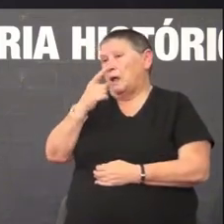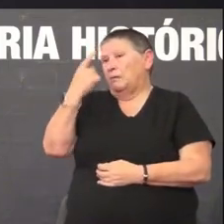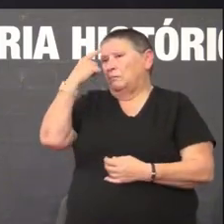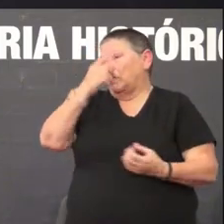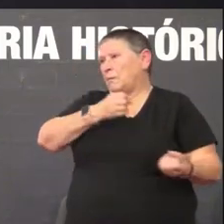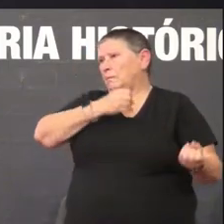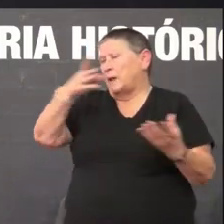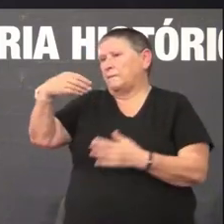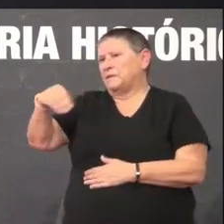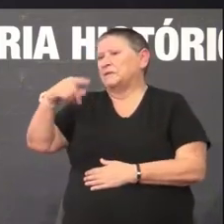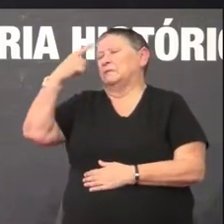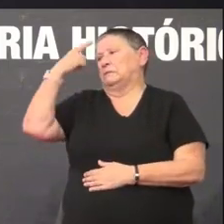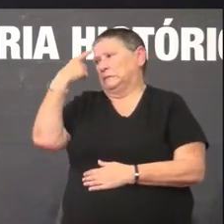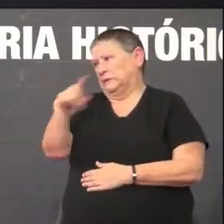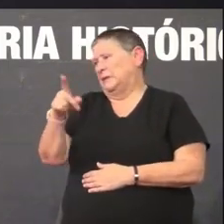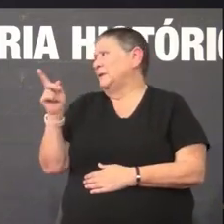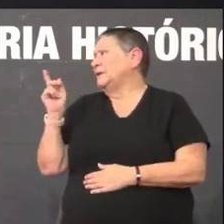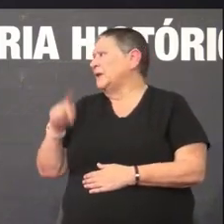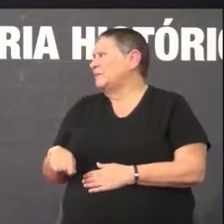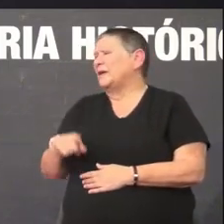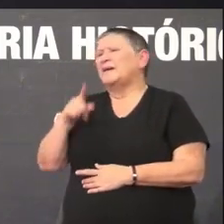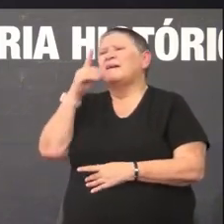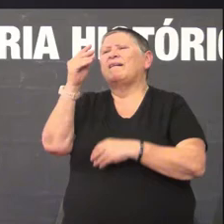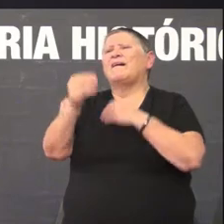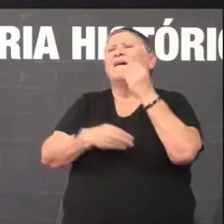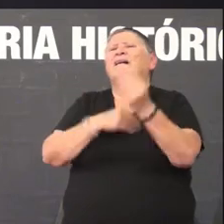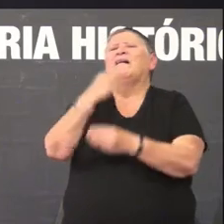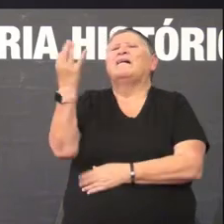al presidente? Sí. ¿Qué hacen? Nada.